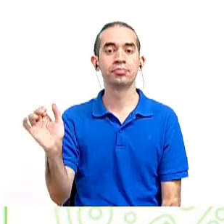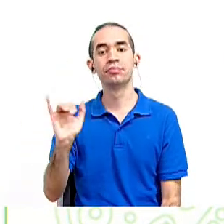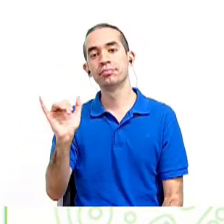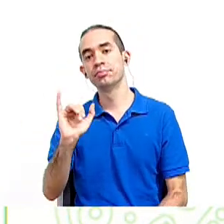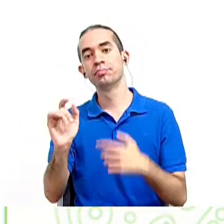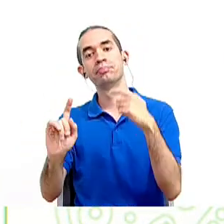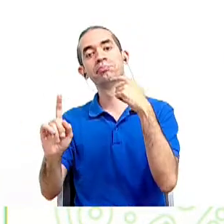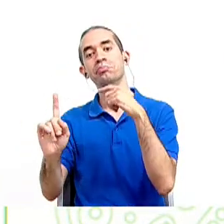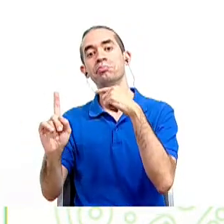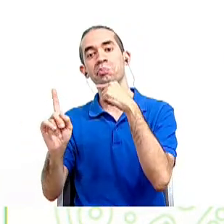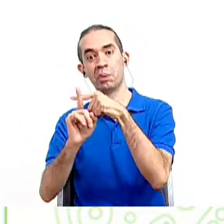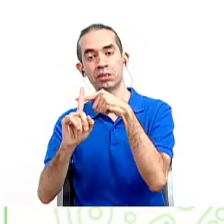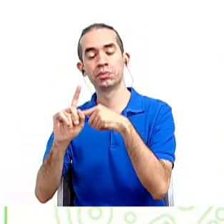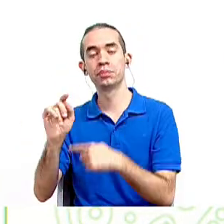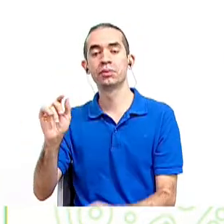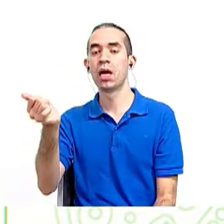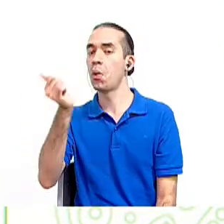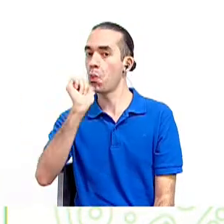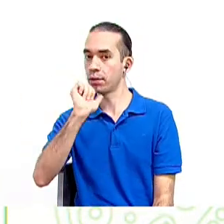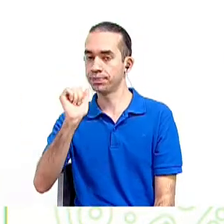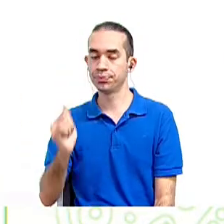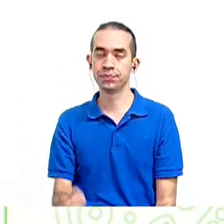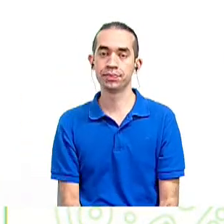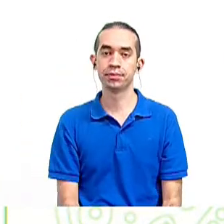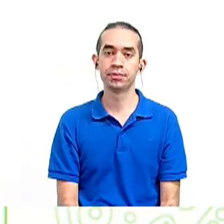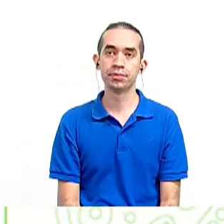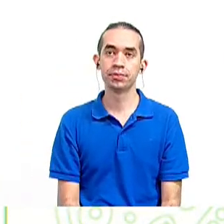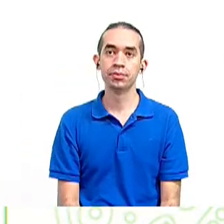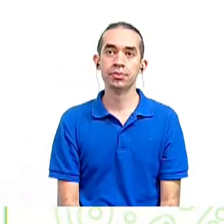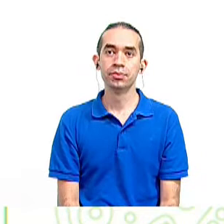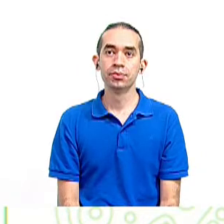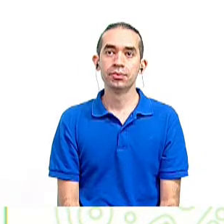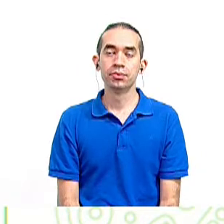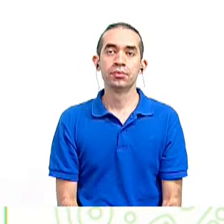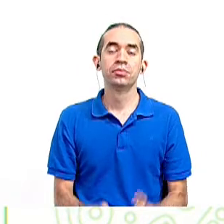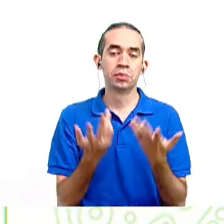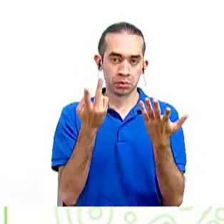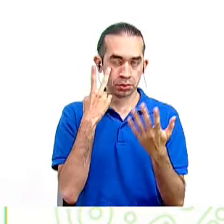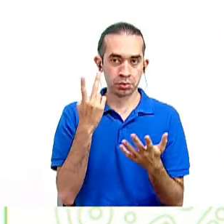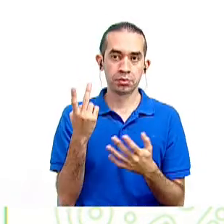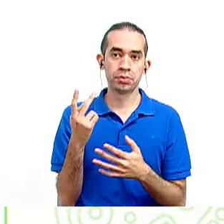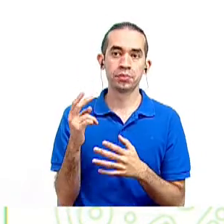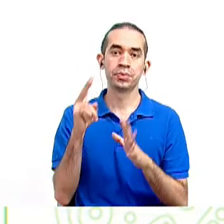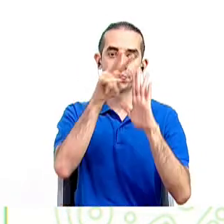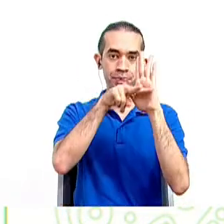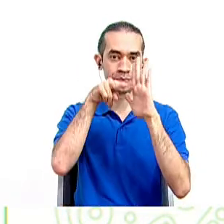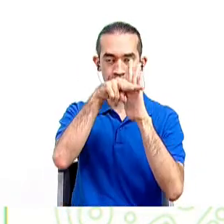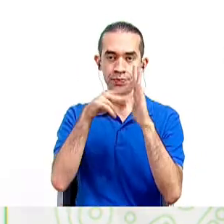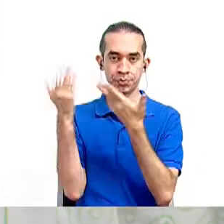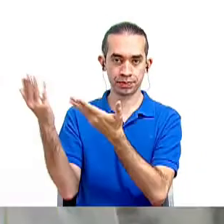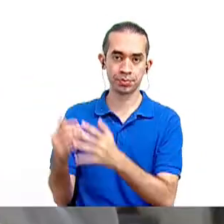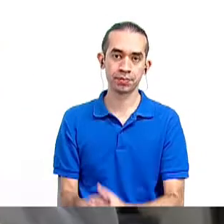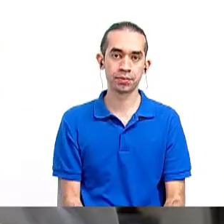normal, y también me producen agua. Vamos a ver esta reacción con el siguiente video.